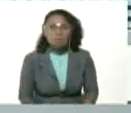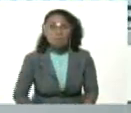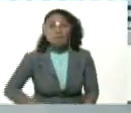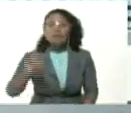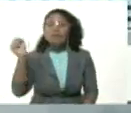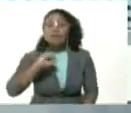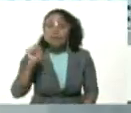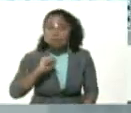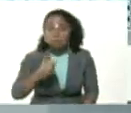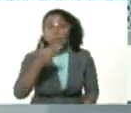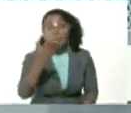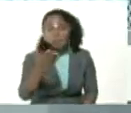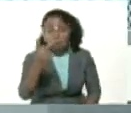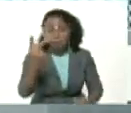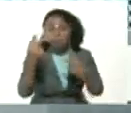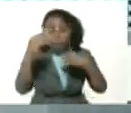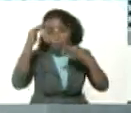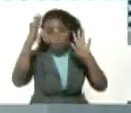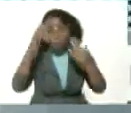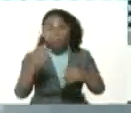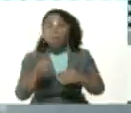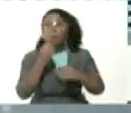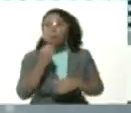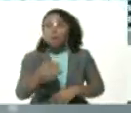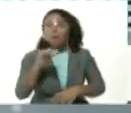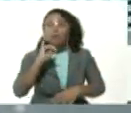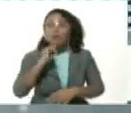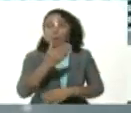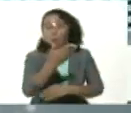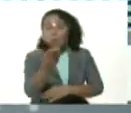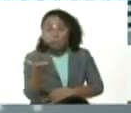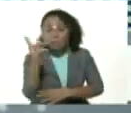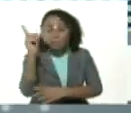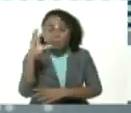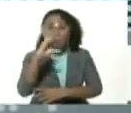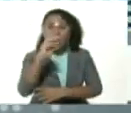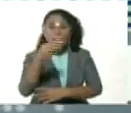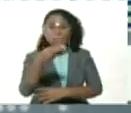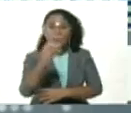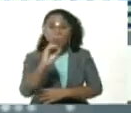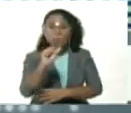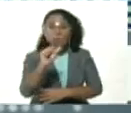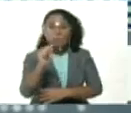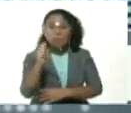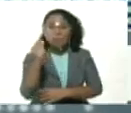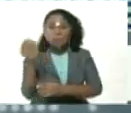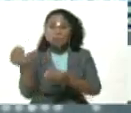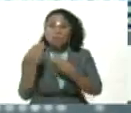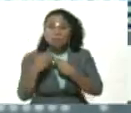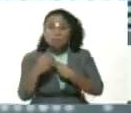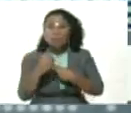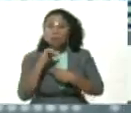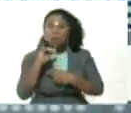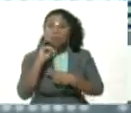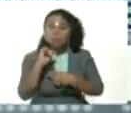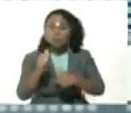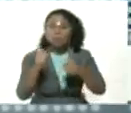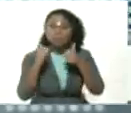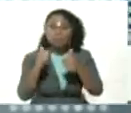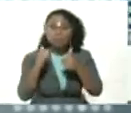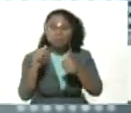Correcto, fíjense ustedes, hay buenas noticias para ustedes en Coposa. Me está dando muy buenas noticias